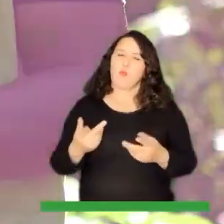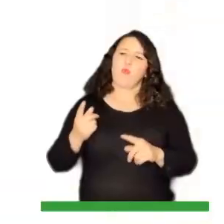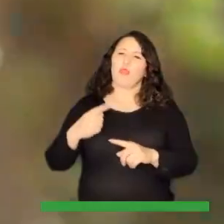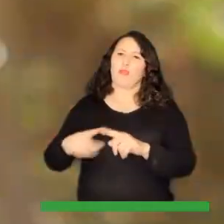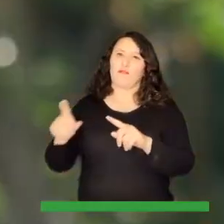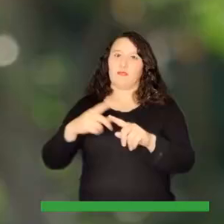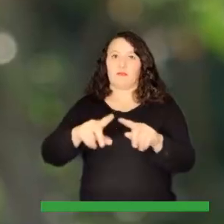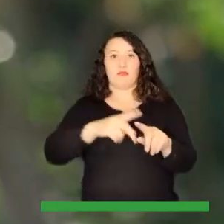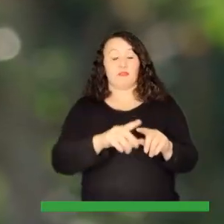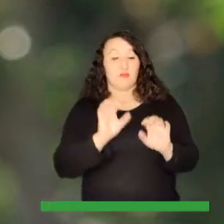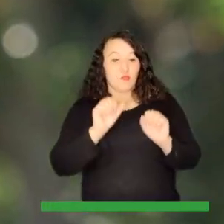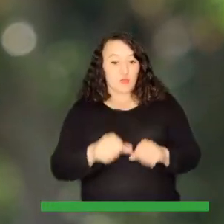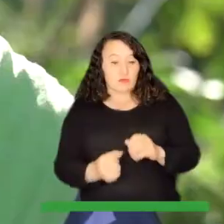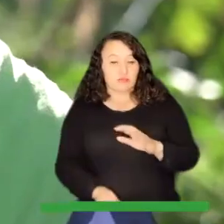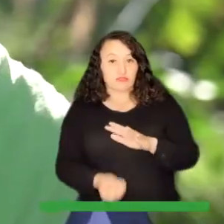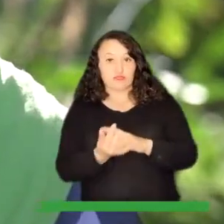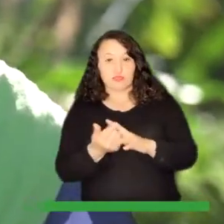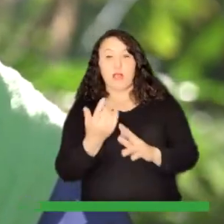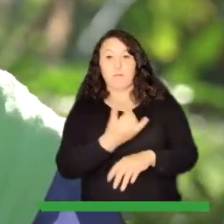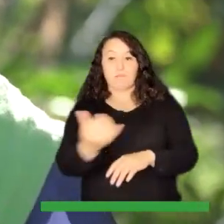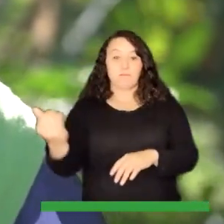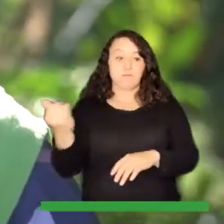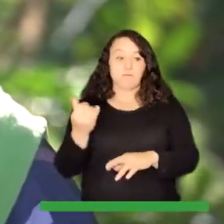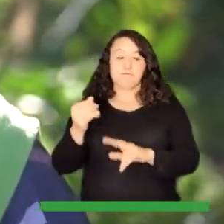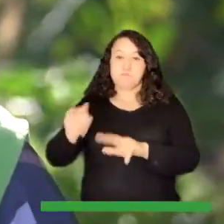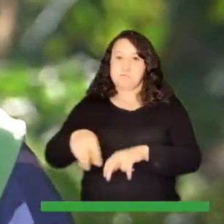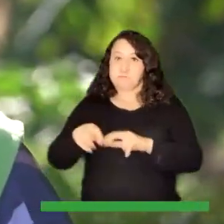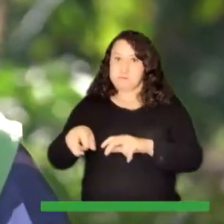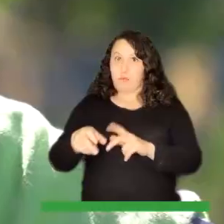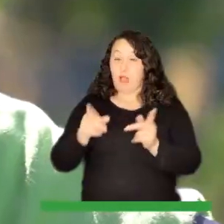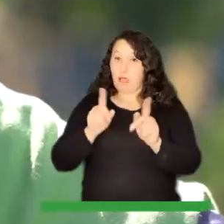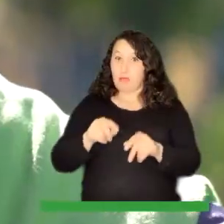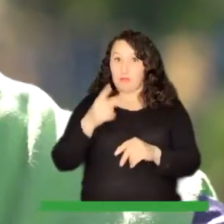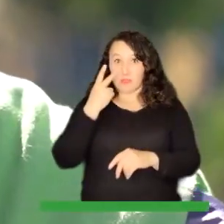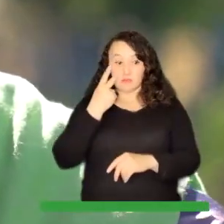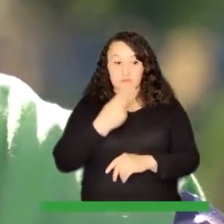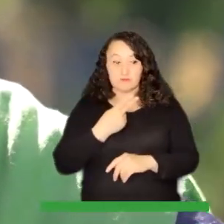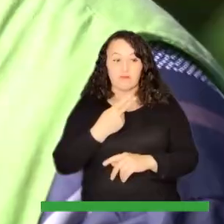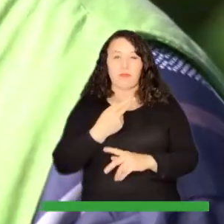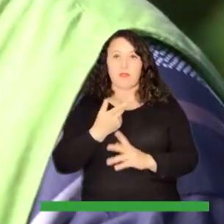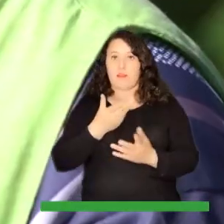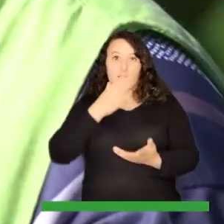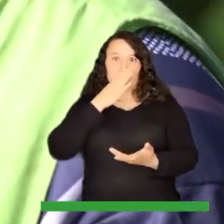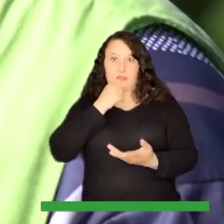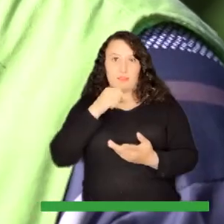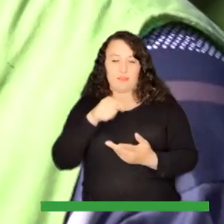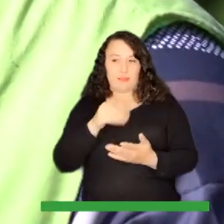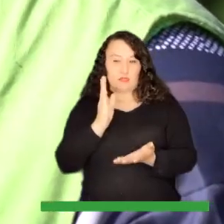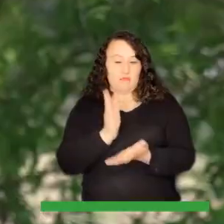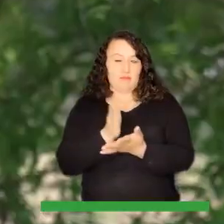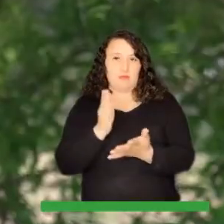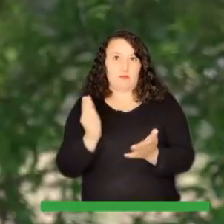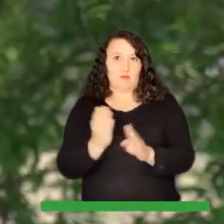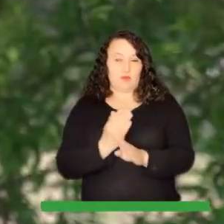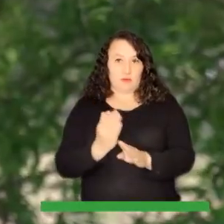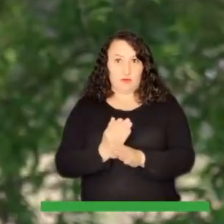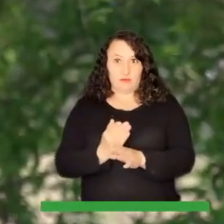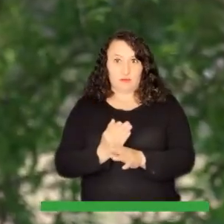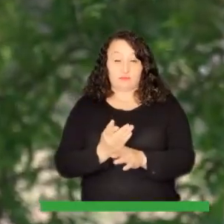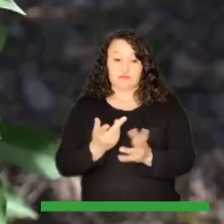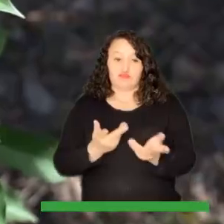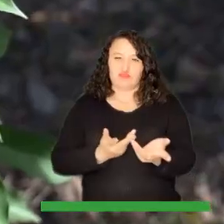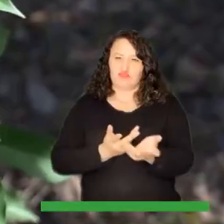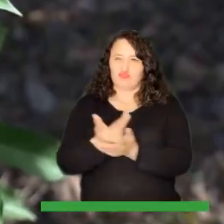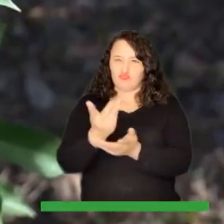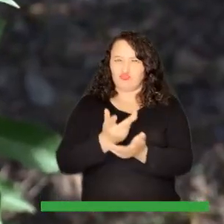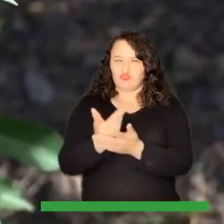diferentes tipos de plagas que puedan surgir dentro de las explotaciones y tratar de velar para que no se presenten ese tipo de problemas. Les damos